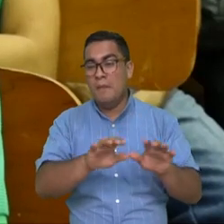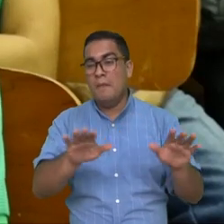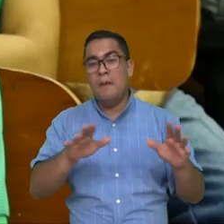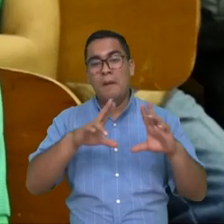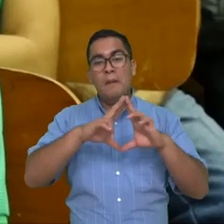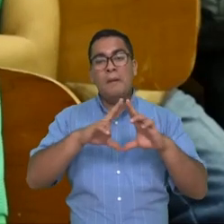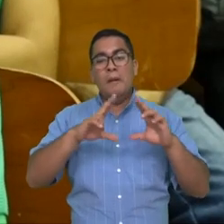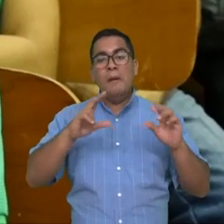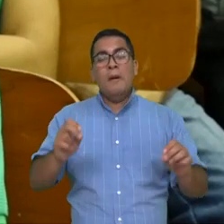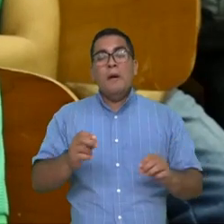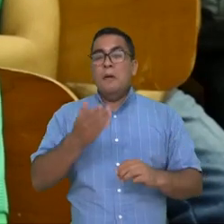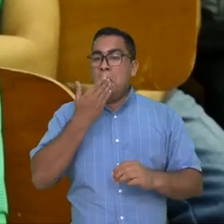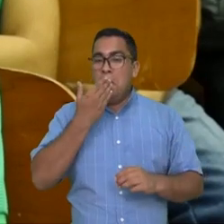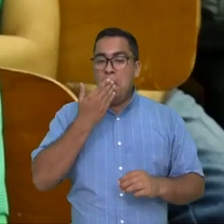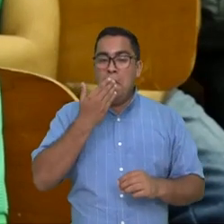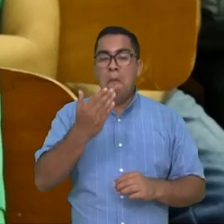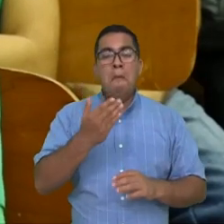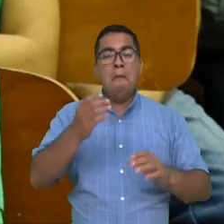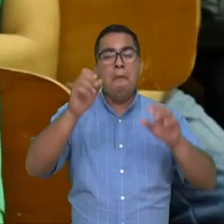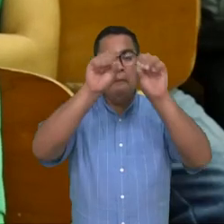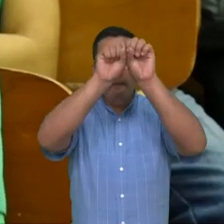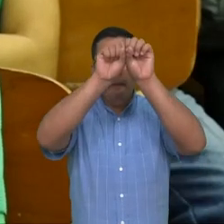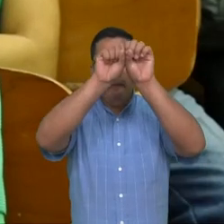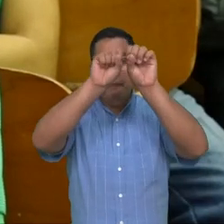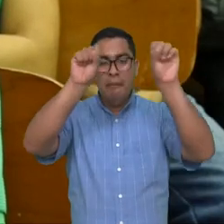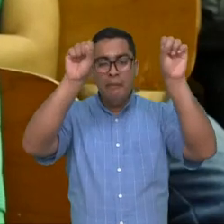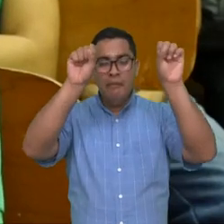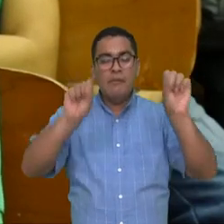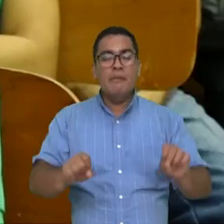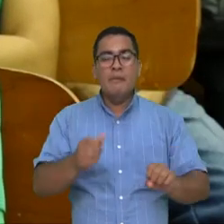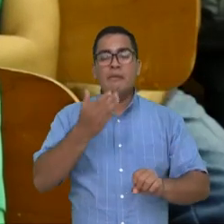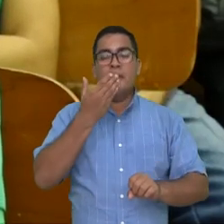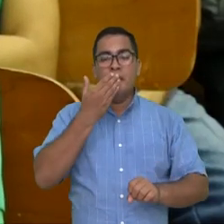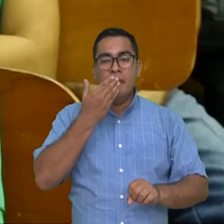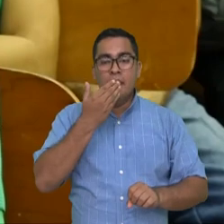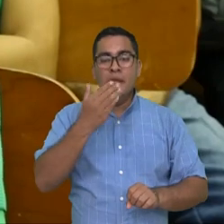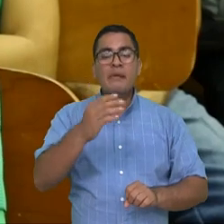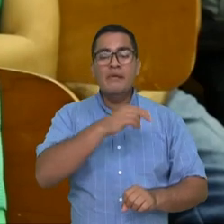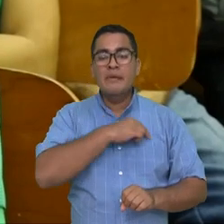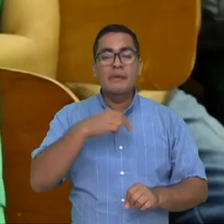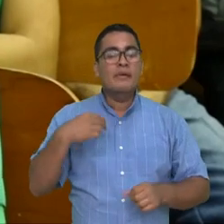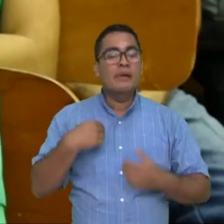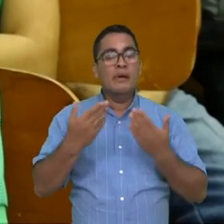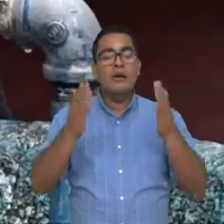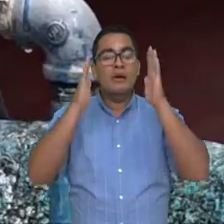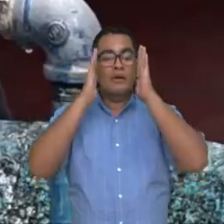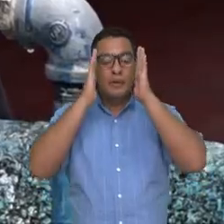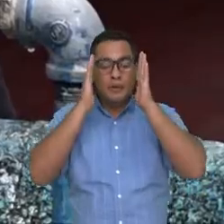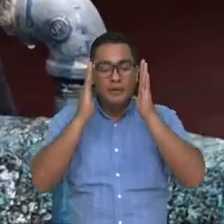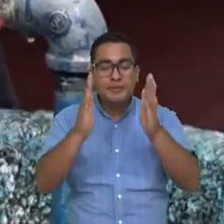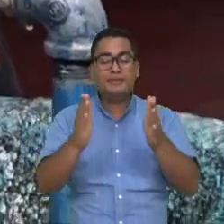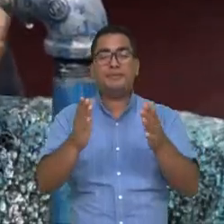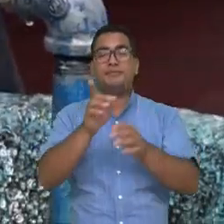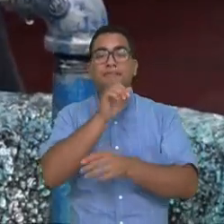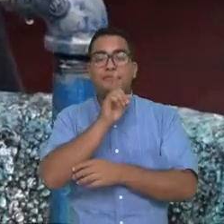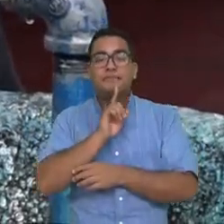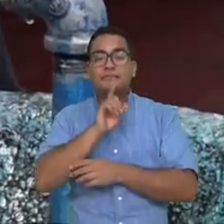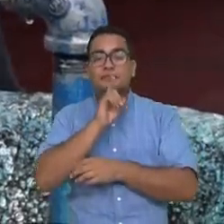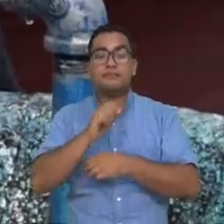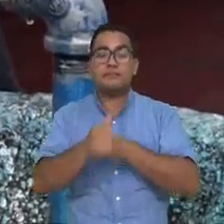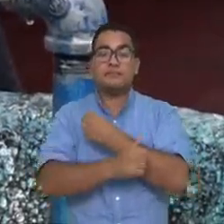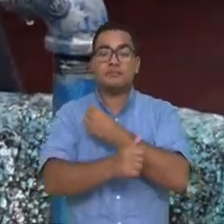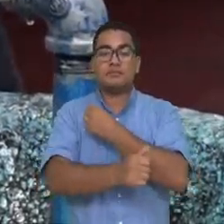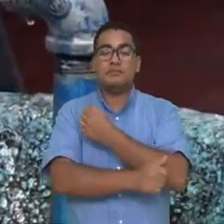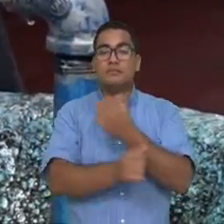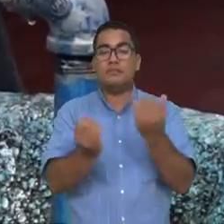buenas de capacitación ahorita, ¿verdad?, que nos va a fortalecer a nosotros, ¿verdad?, cómo brindarle una seguridad y una paciencia a nuestros estudiantes